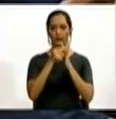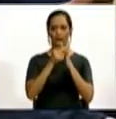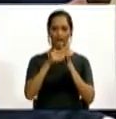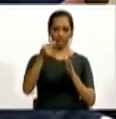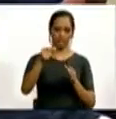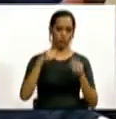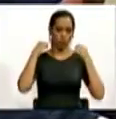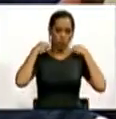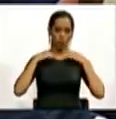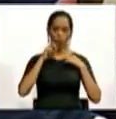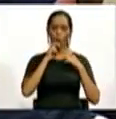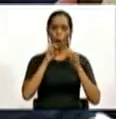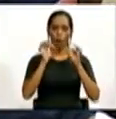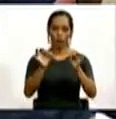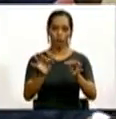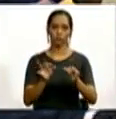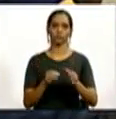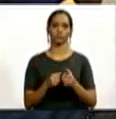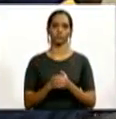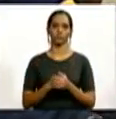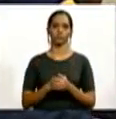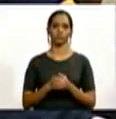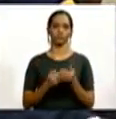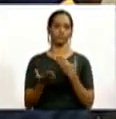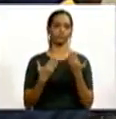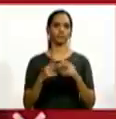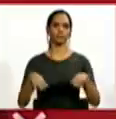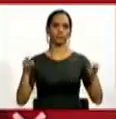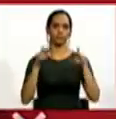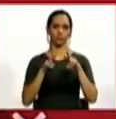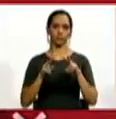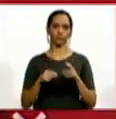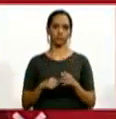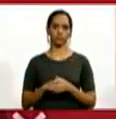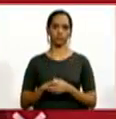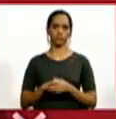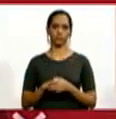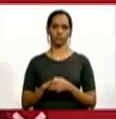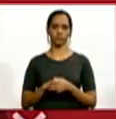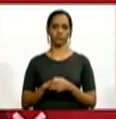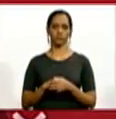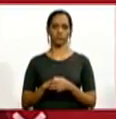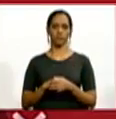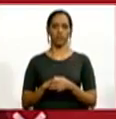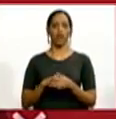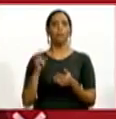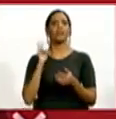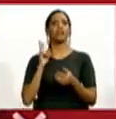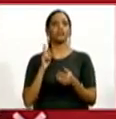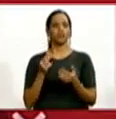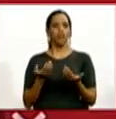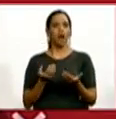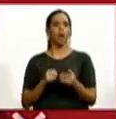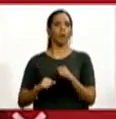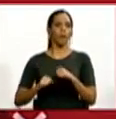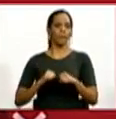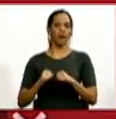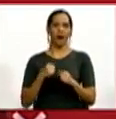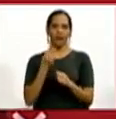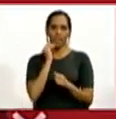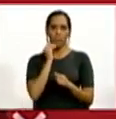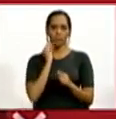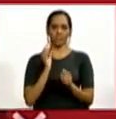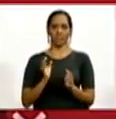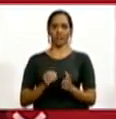una cadena de oro. Entonces, eso se refería a él con el intercambio de valores. Y ahora, lo único que en Venezuela hubo una movida de mata, porque ahora este muchachito es el que